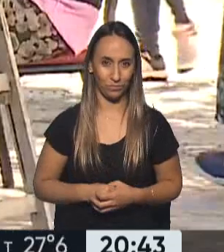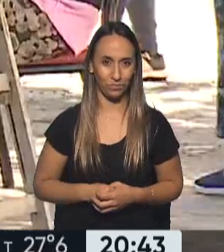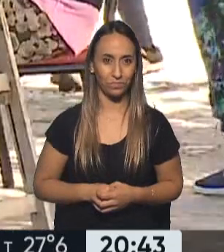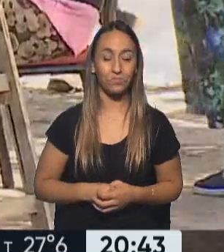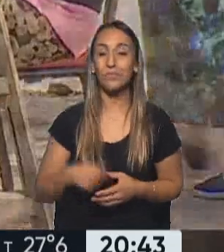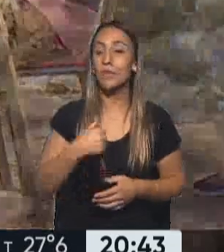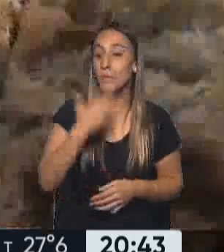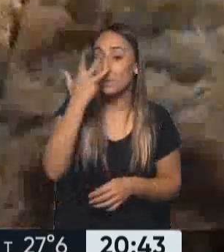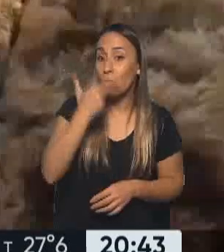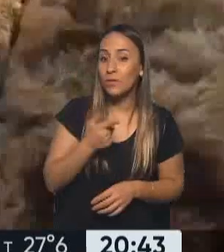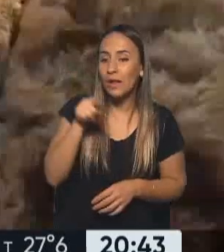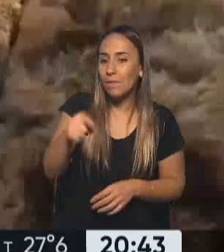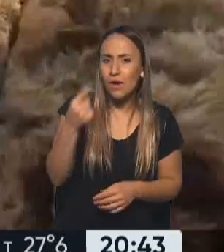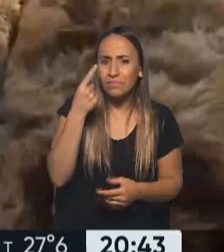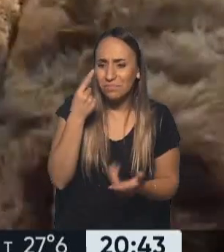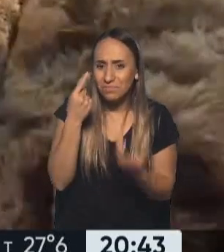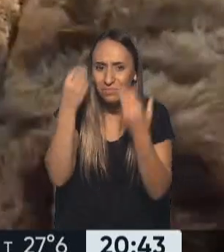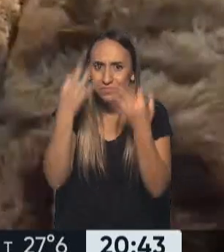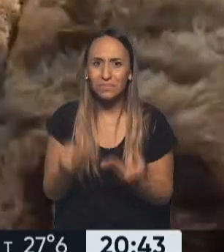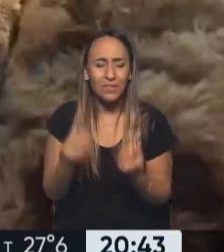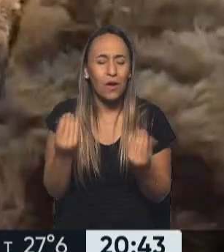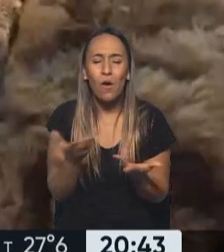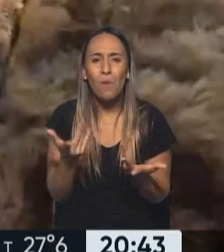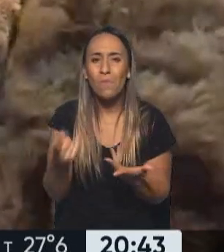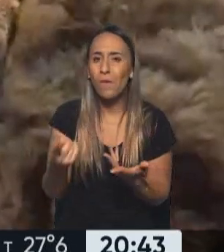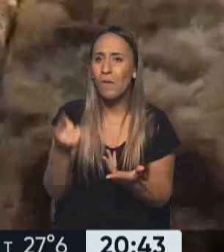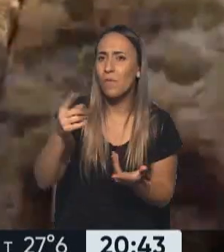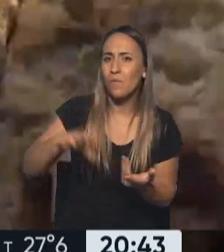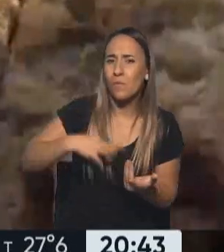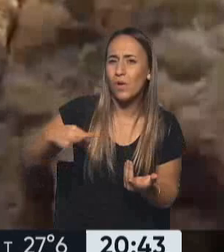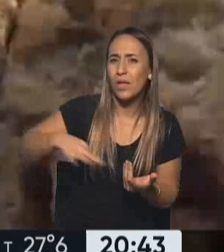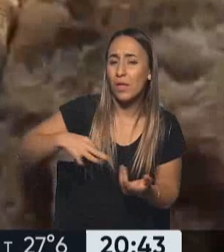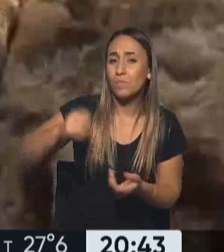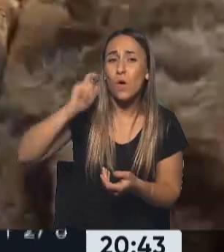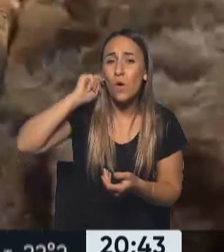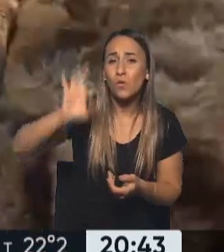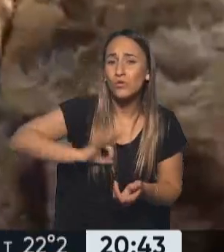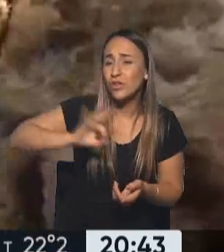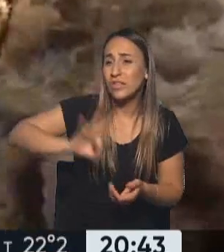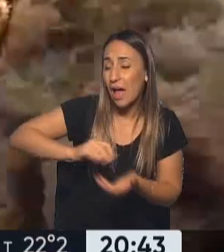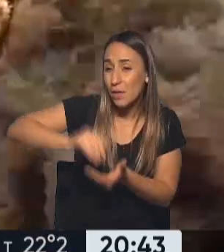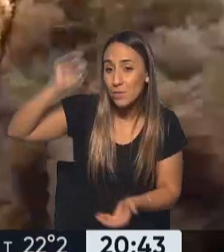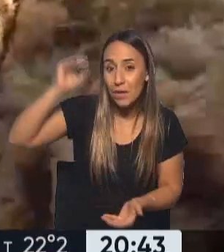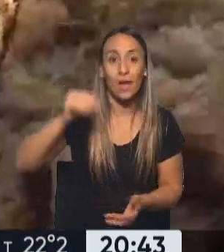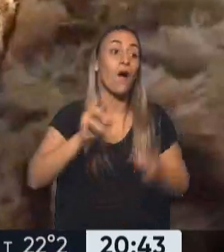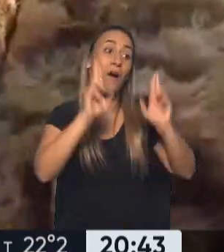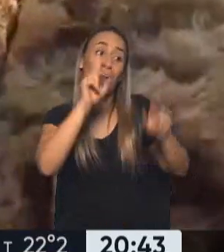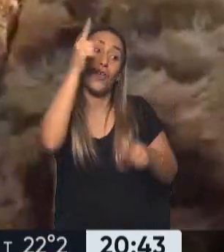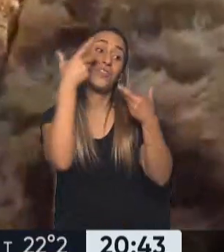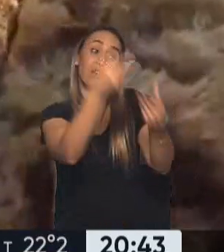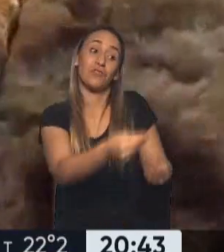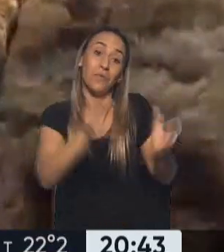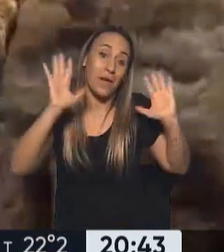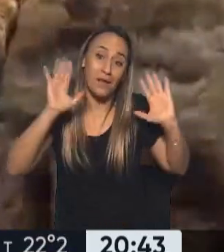gustaría conocer cómo se hace para vivir tantos años como usted. Ojalá, Dios que te ayude. No